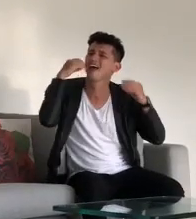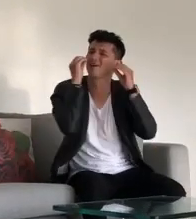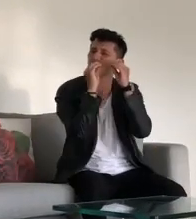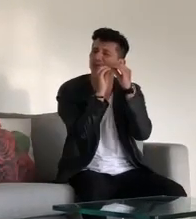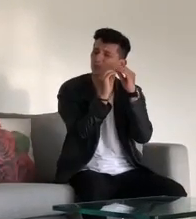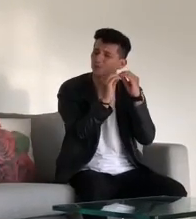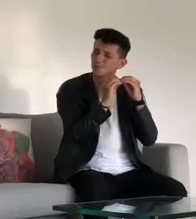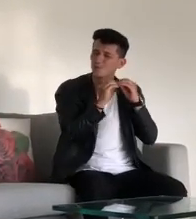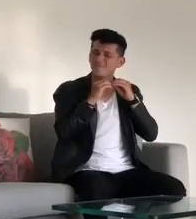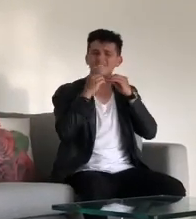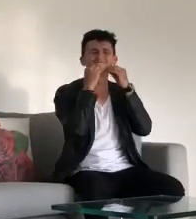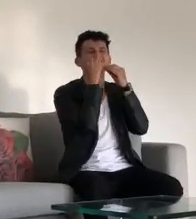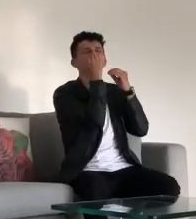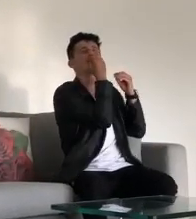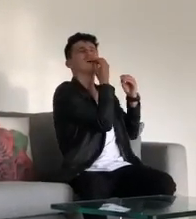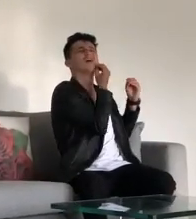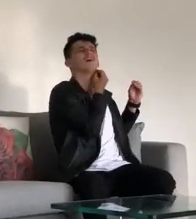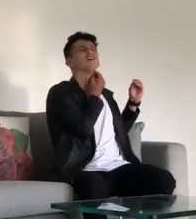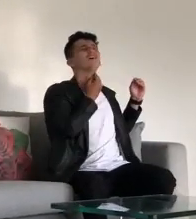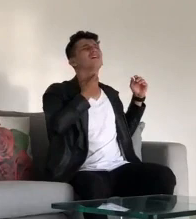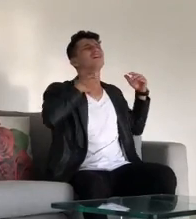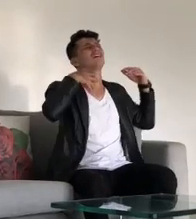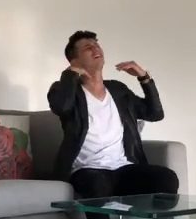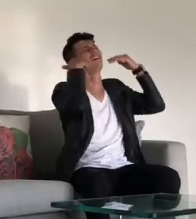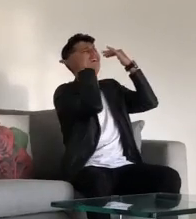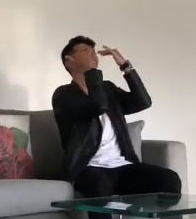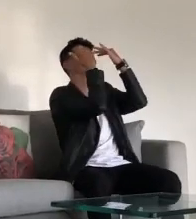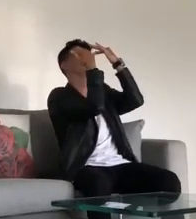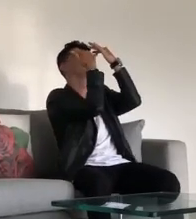sin parar, lloramos